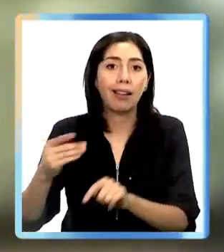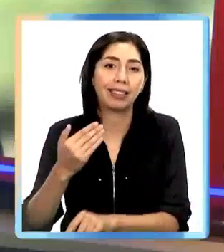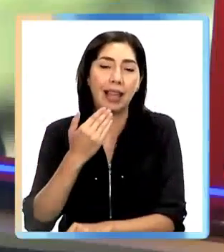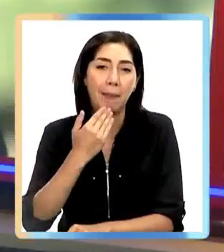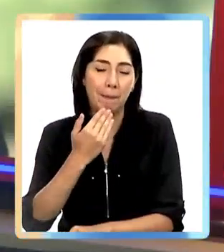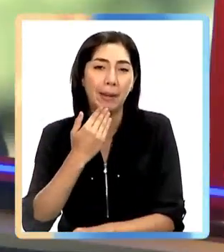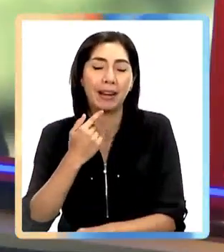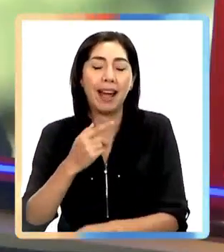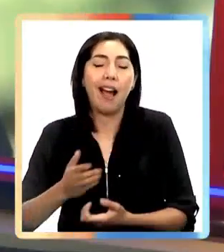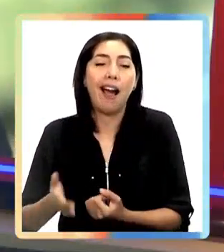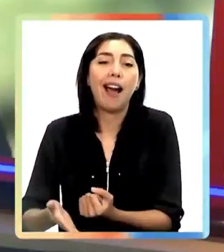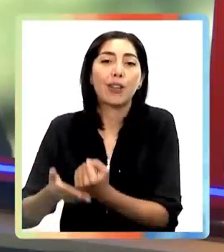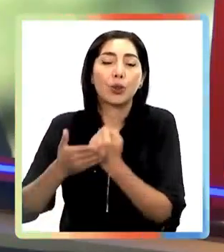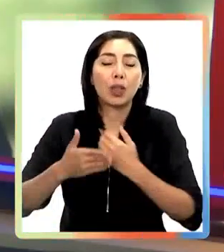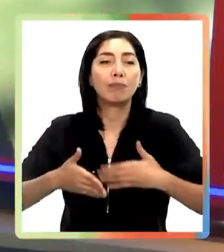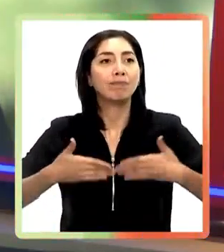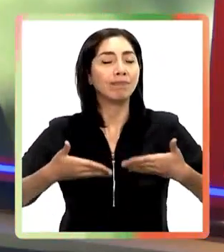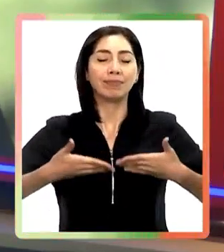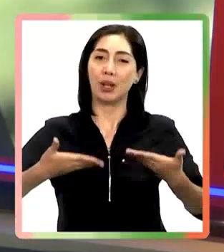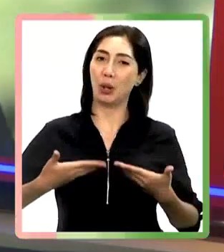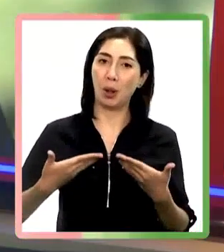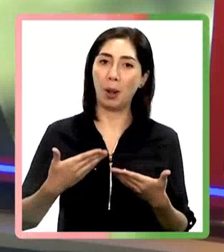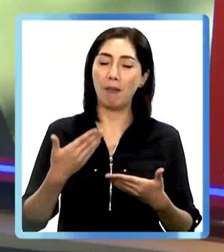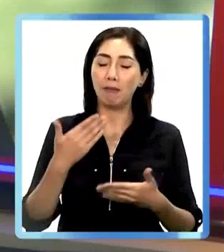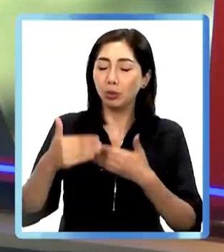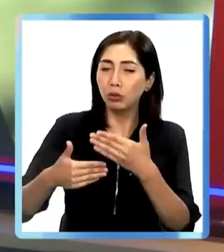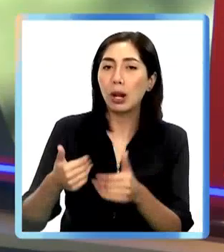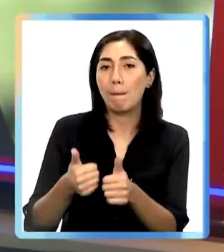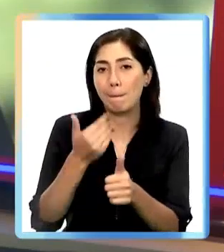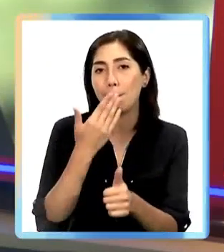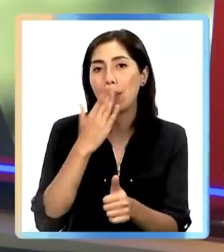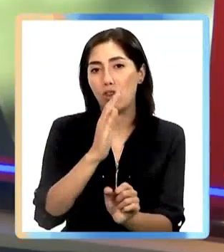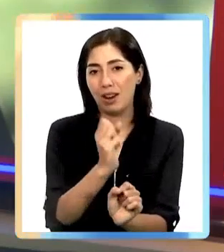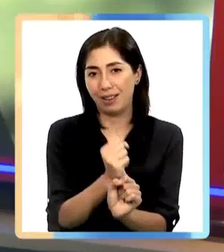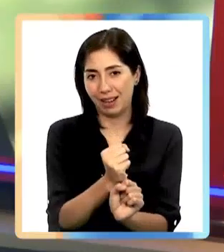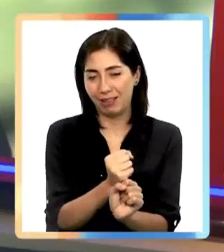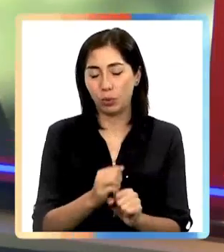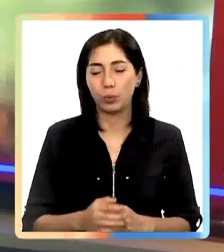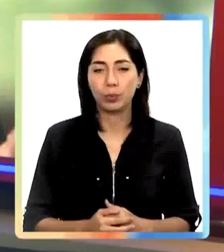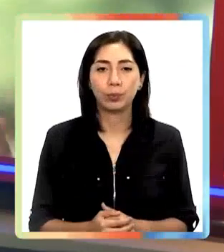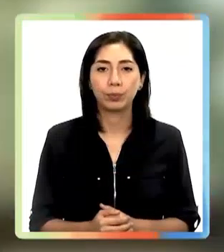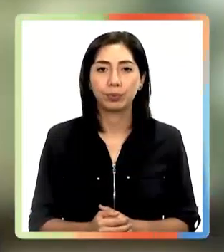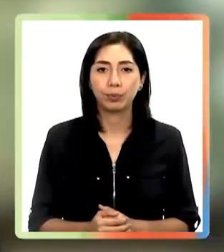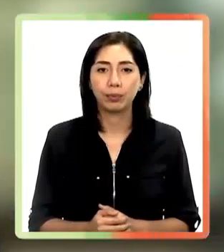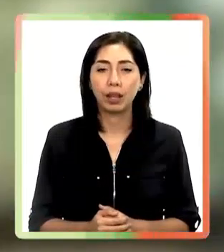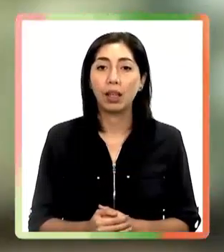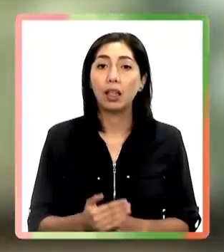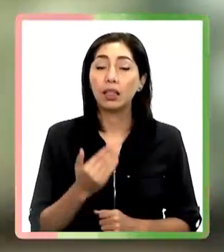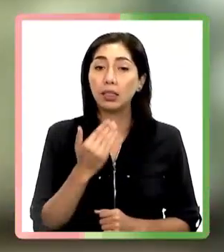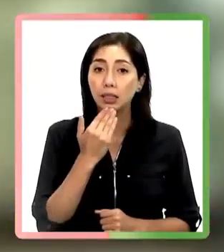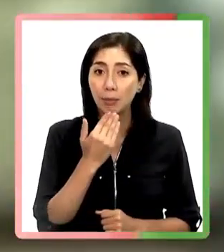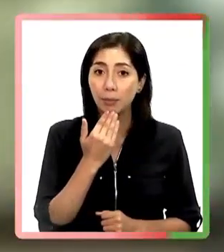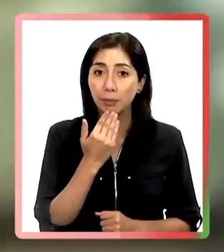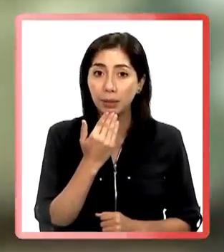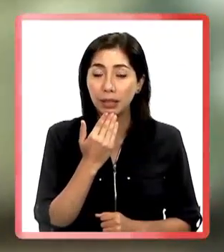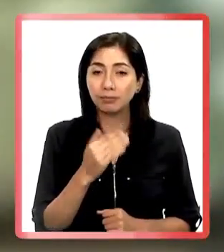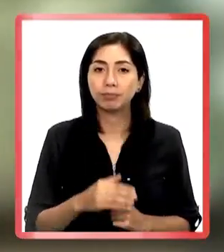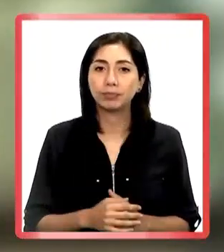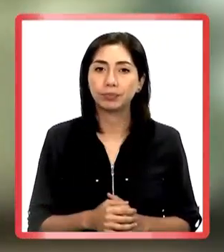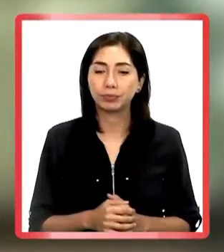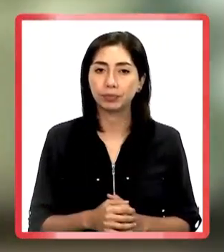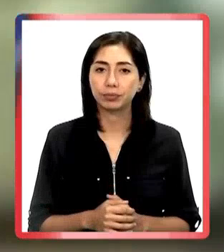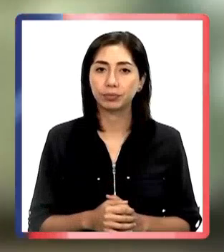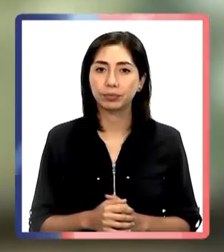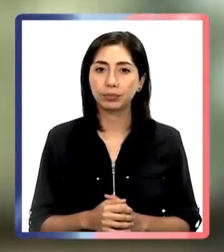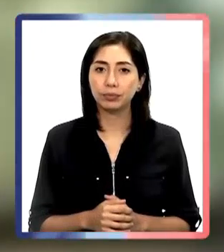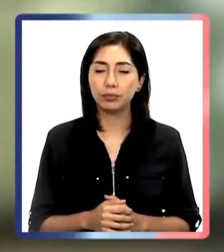Eso también despeja y ayuda a un mejor funcionamiento en el trabajo. Además, otra cosa que uno muchas veces escucha